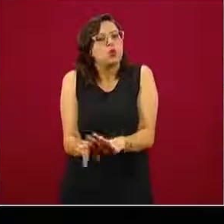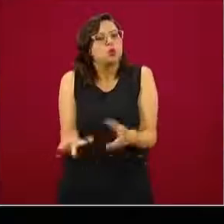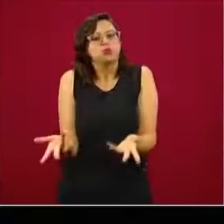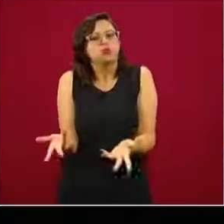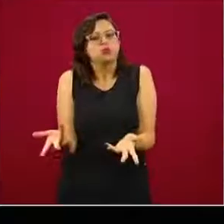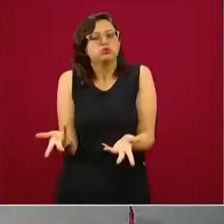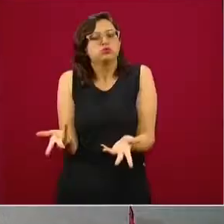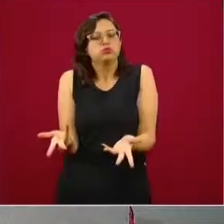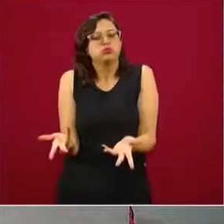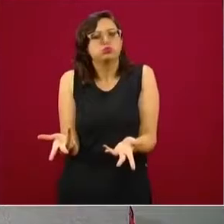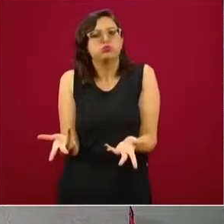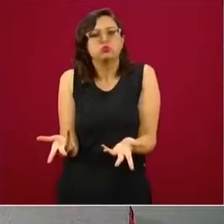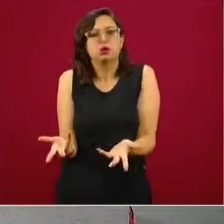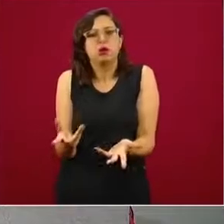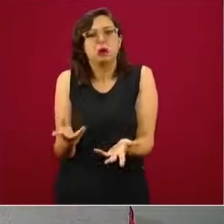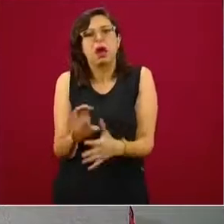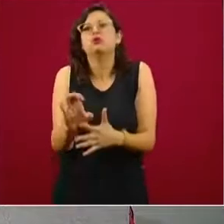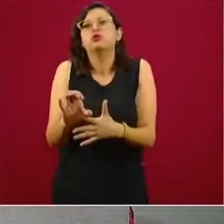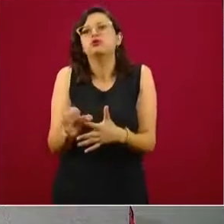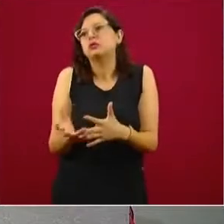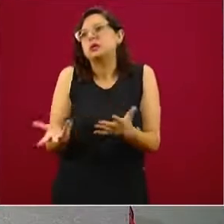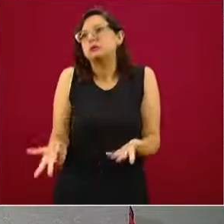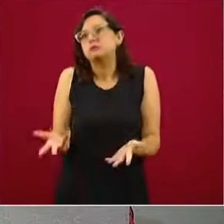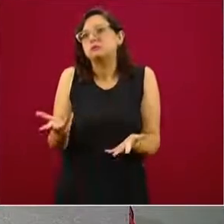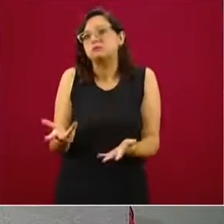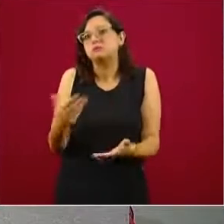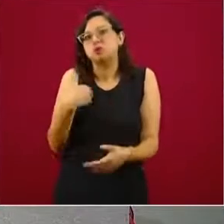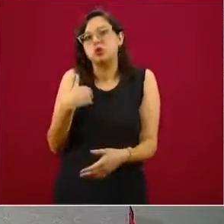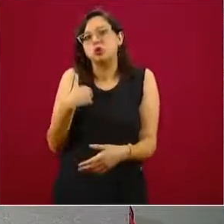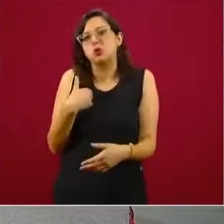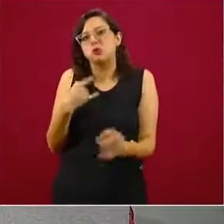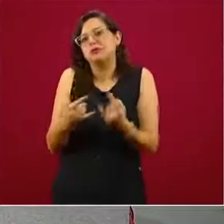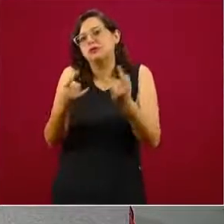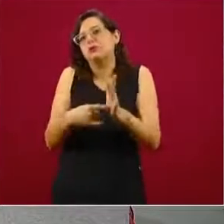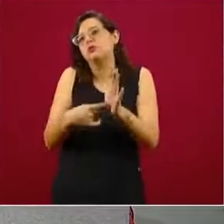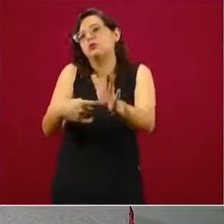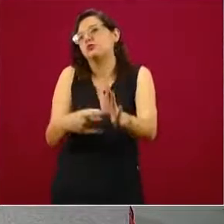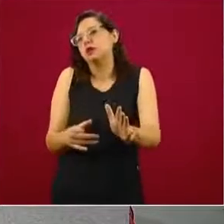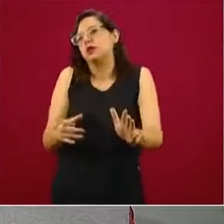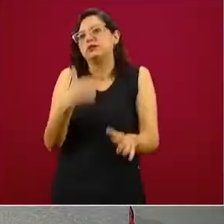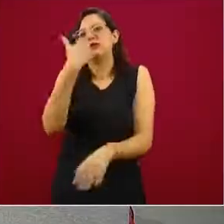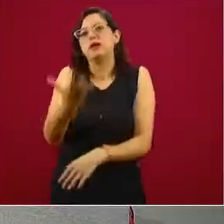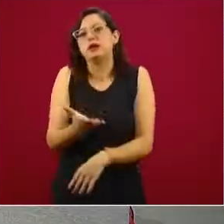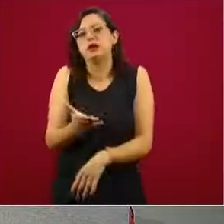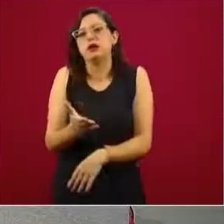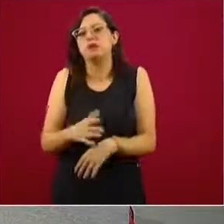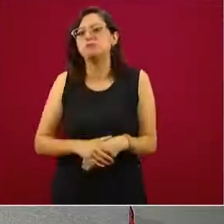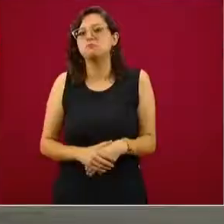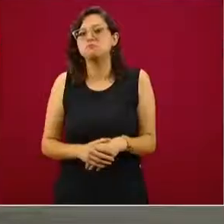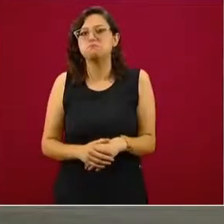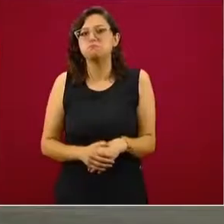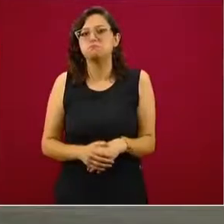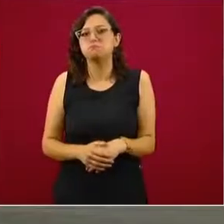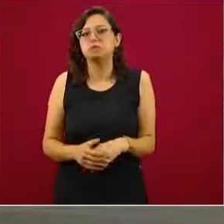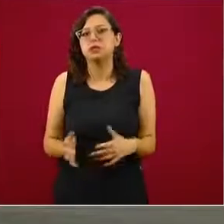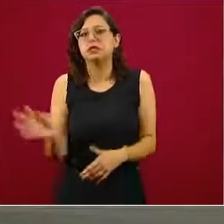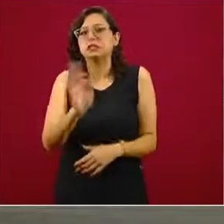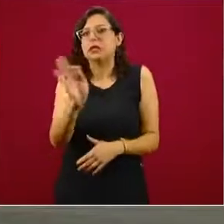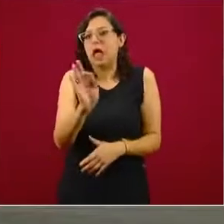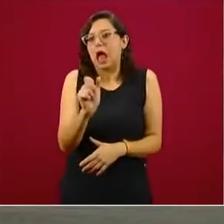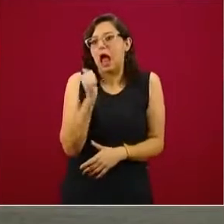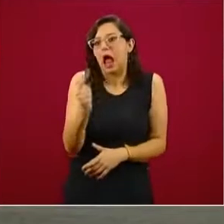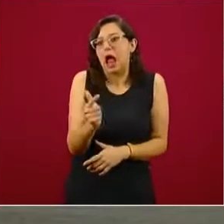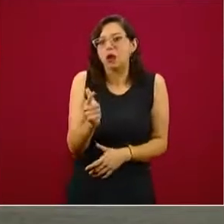los alumnos, ¿no? Gracias. Entonces, nada más le quería externar esto y obviamente pues también a ver si ya habría a lo mejor un